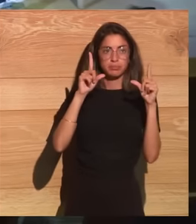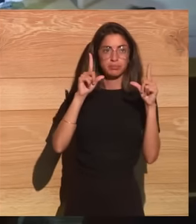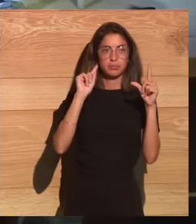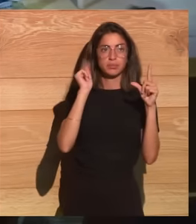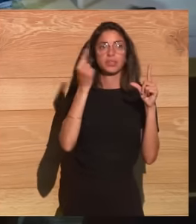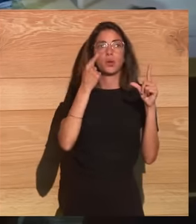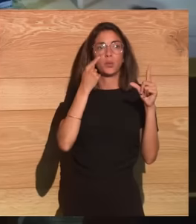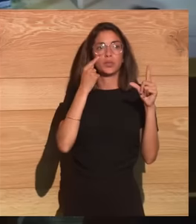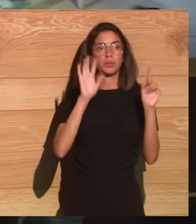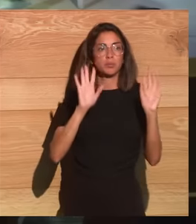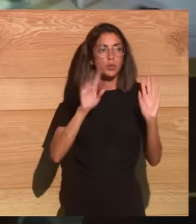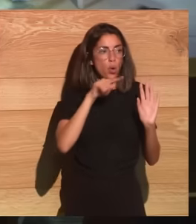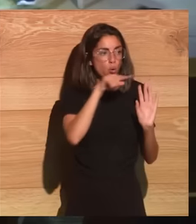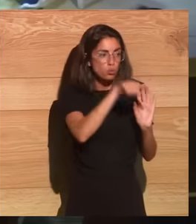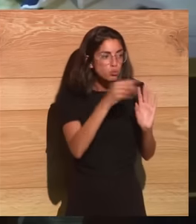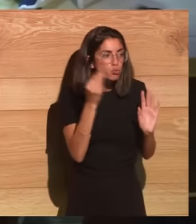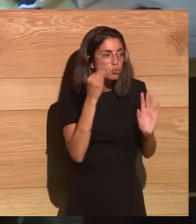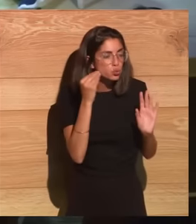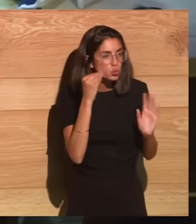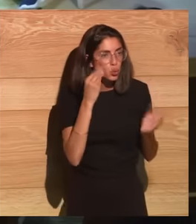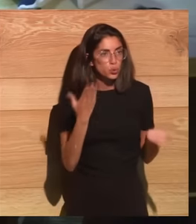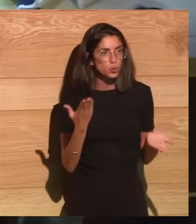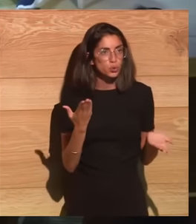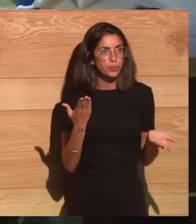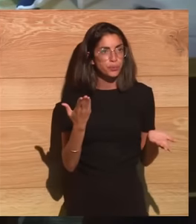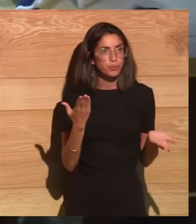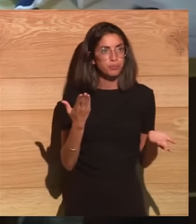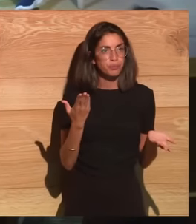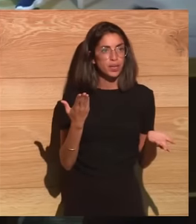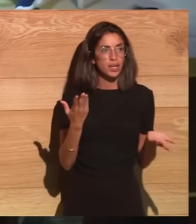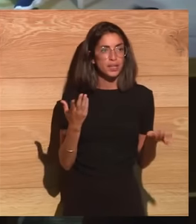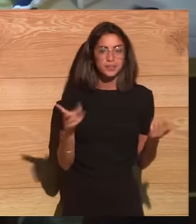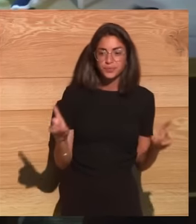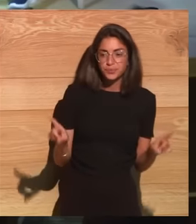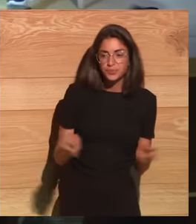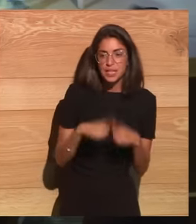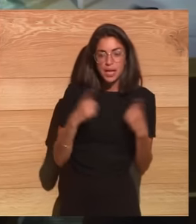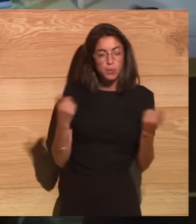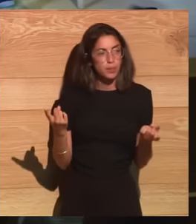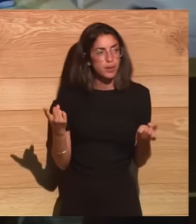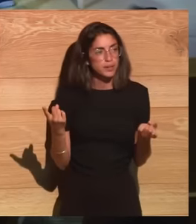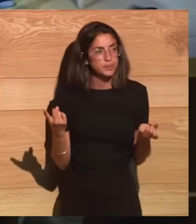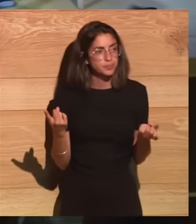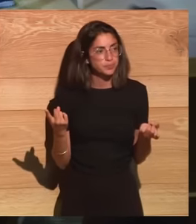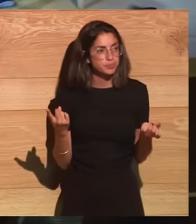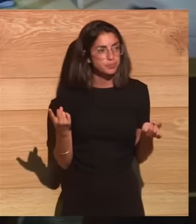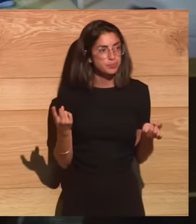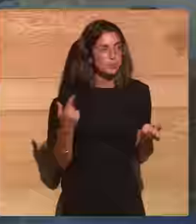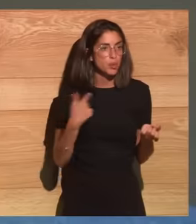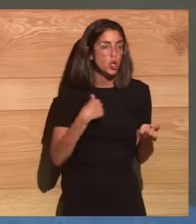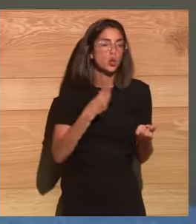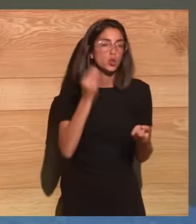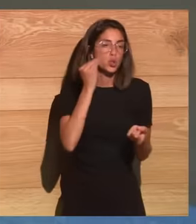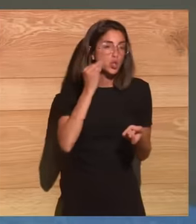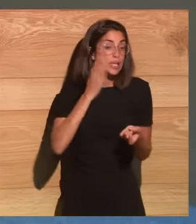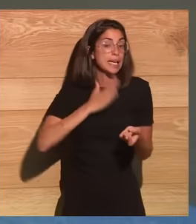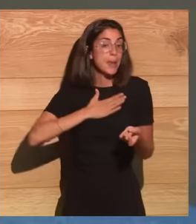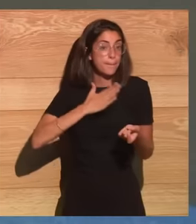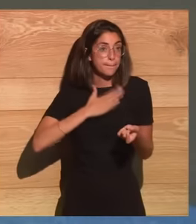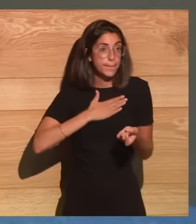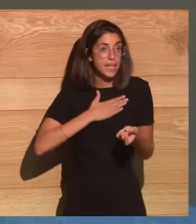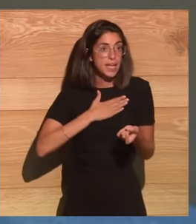es que eres tonto tú. Claro, es que eres tú. Qué maldad, ni qué maldad. No. Mi tontería